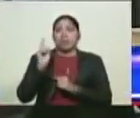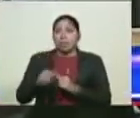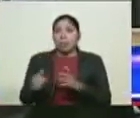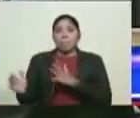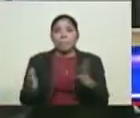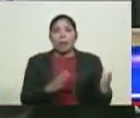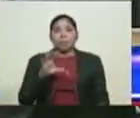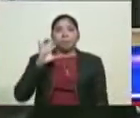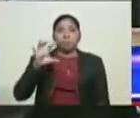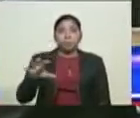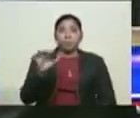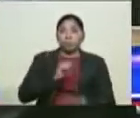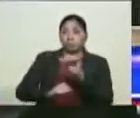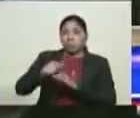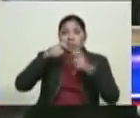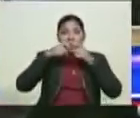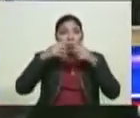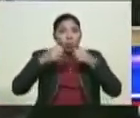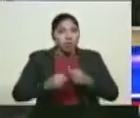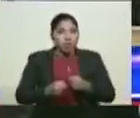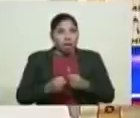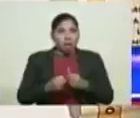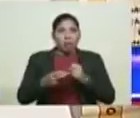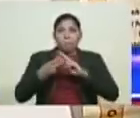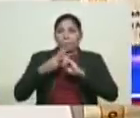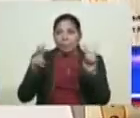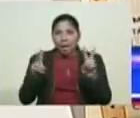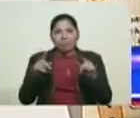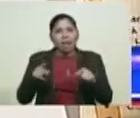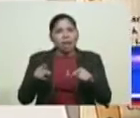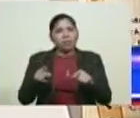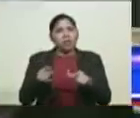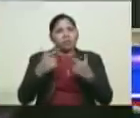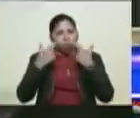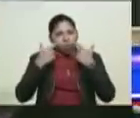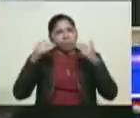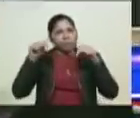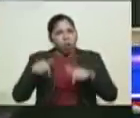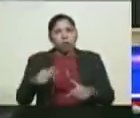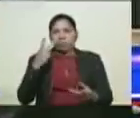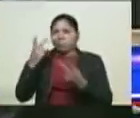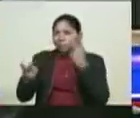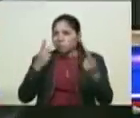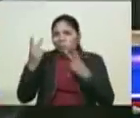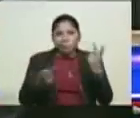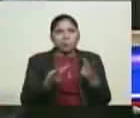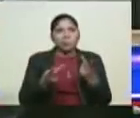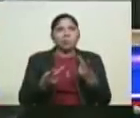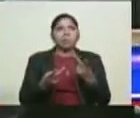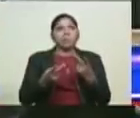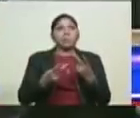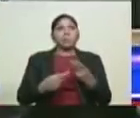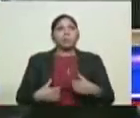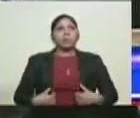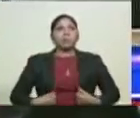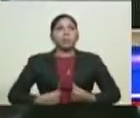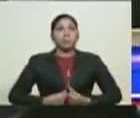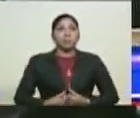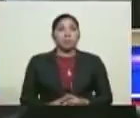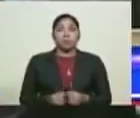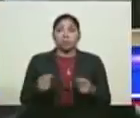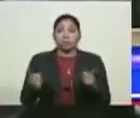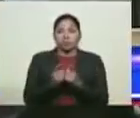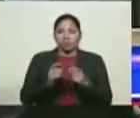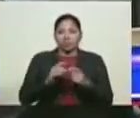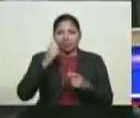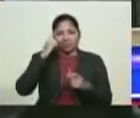desplegado, garantizando la seguridad, paz. O sea, eso es lo que vamos a ver hoy. Y el que se levante temprano, como dice el dicho, el que se levanta